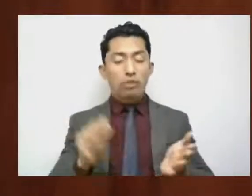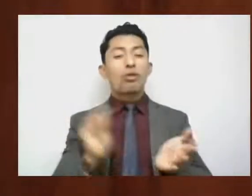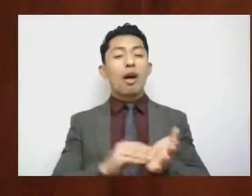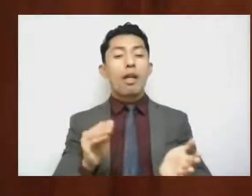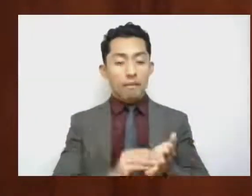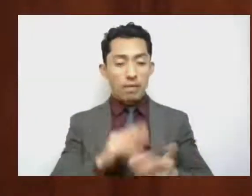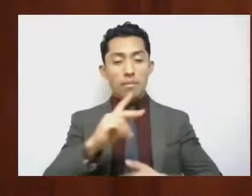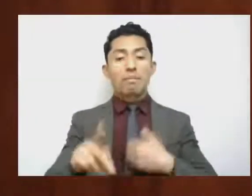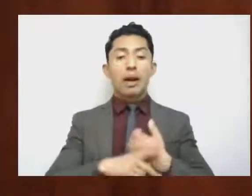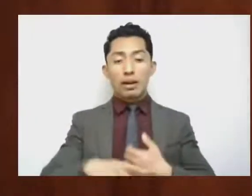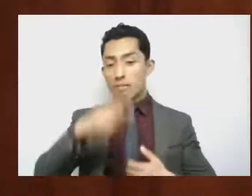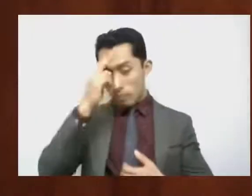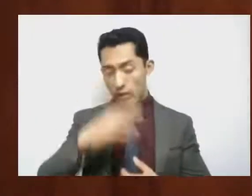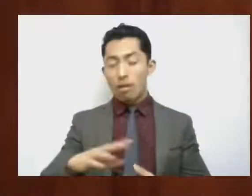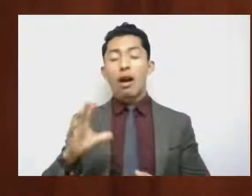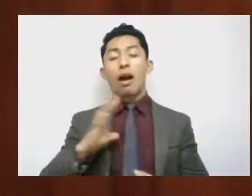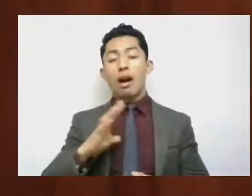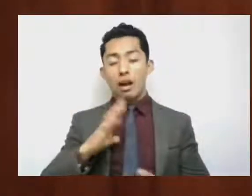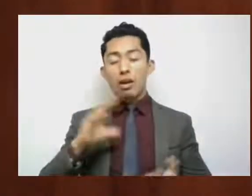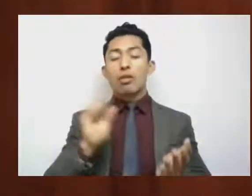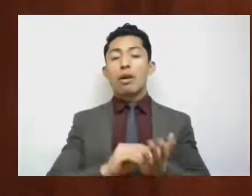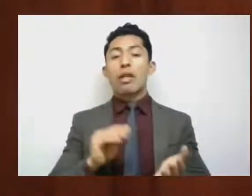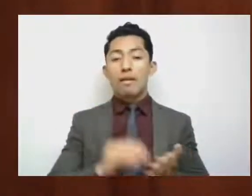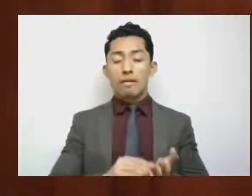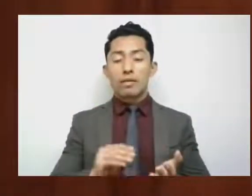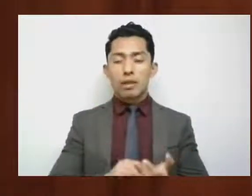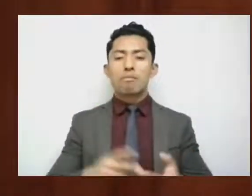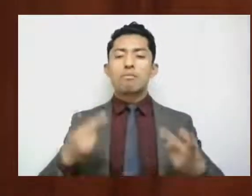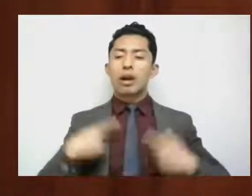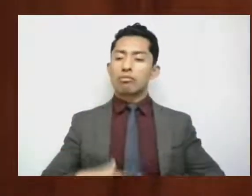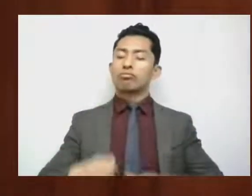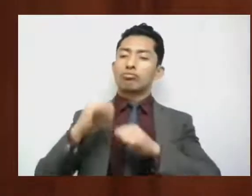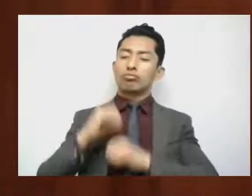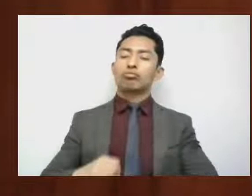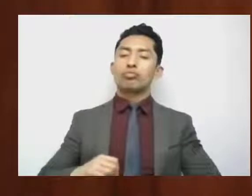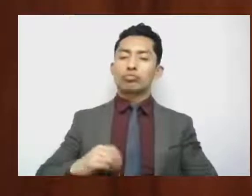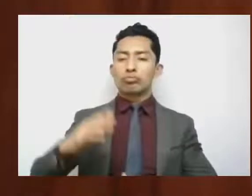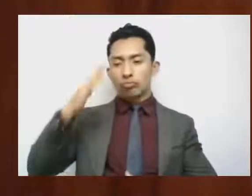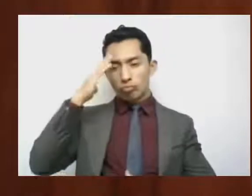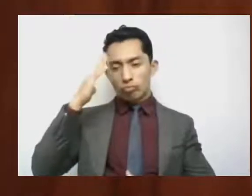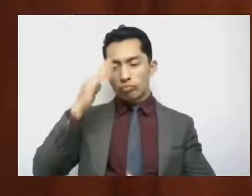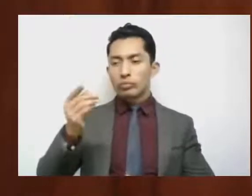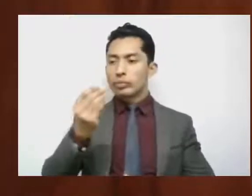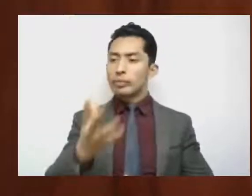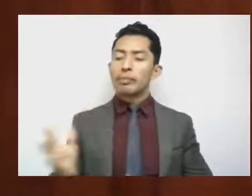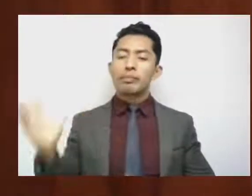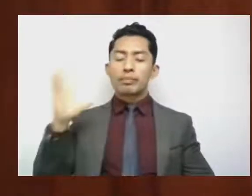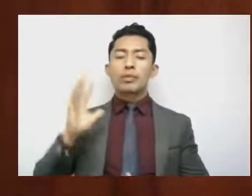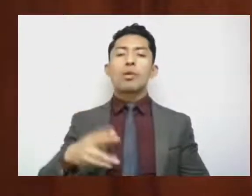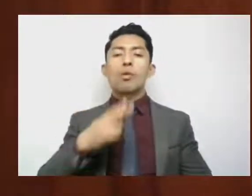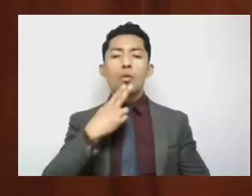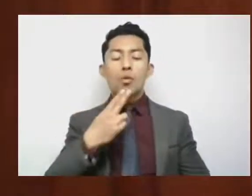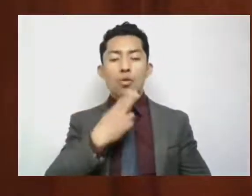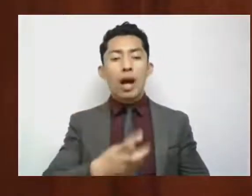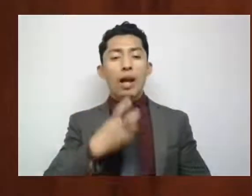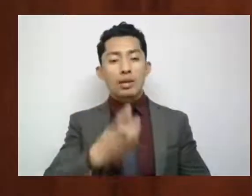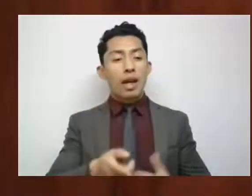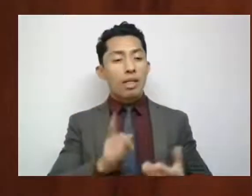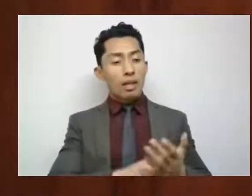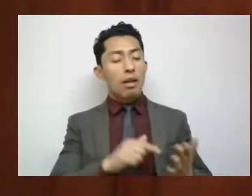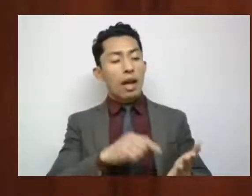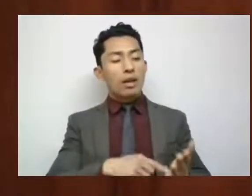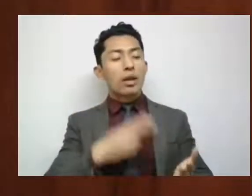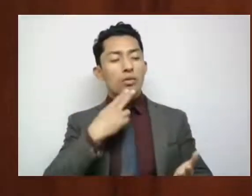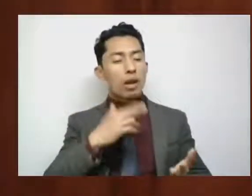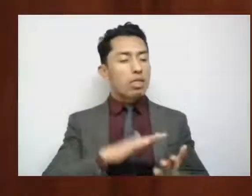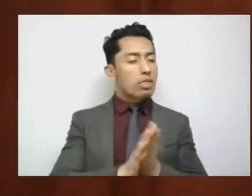país, donde gobernantes hacen uso de este mecanismo malicioso en